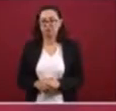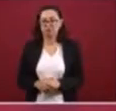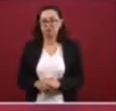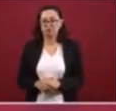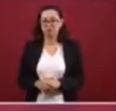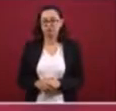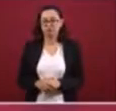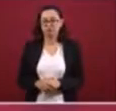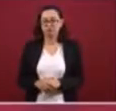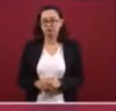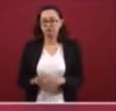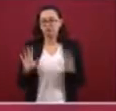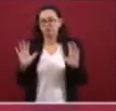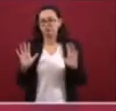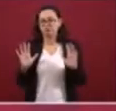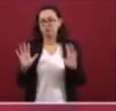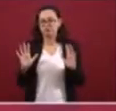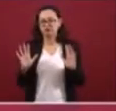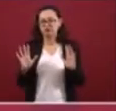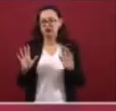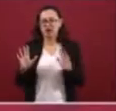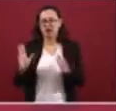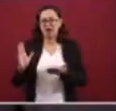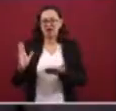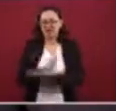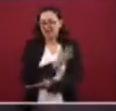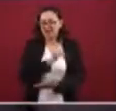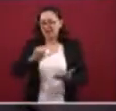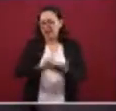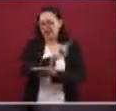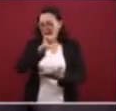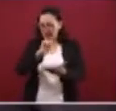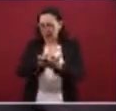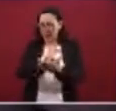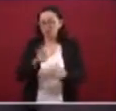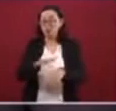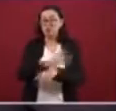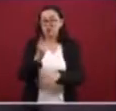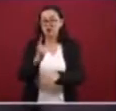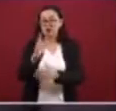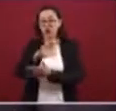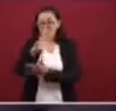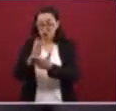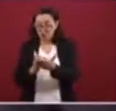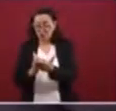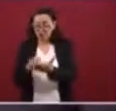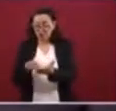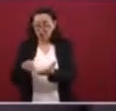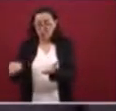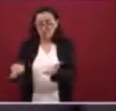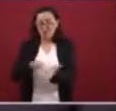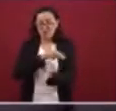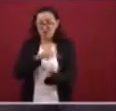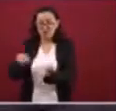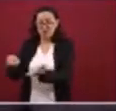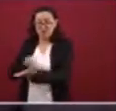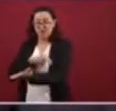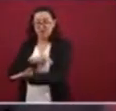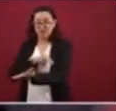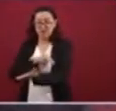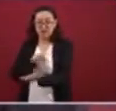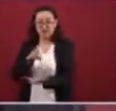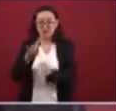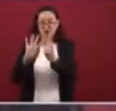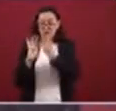Ya no hablemos de la legalidad, porque ni siquiera los contratos fueron firmados por los consejos